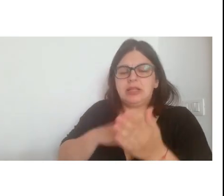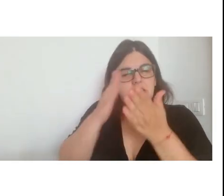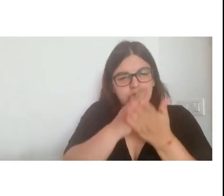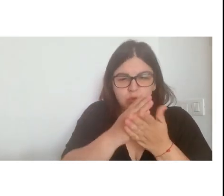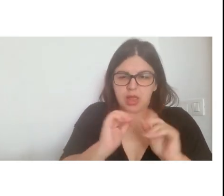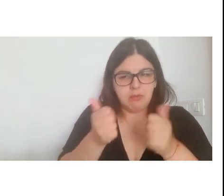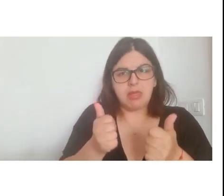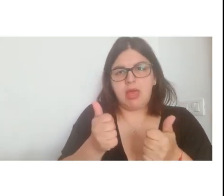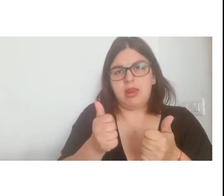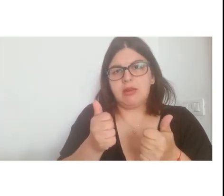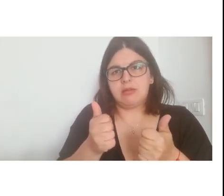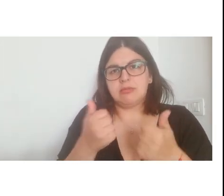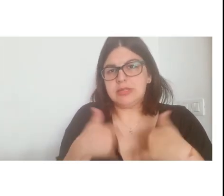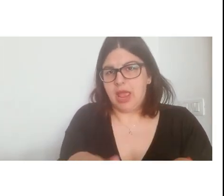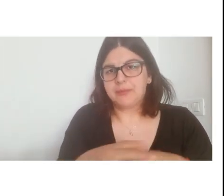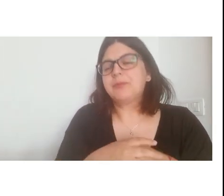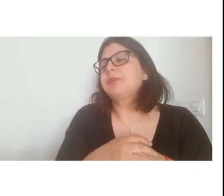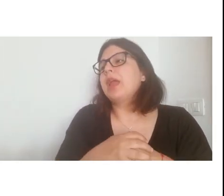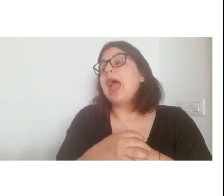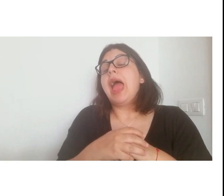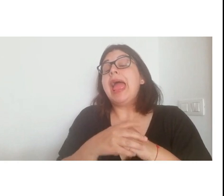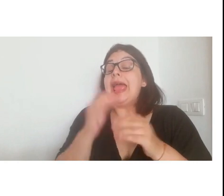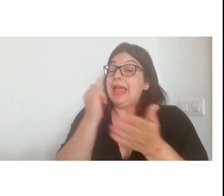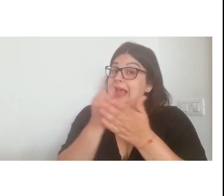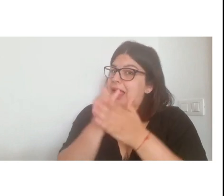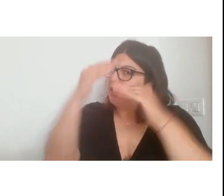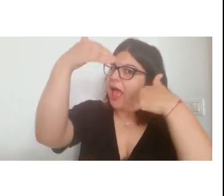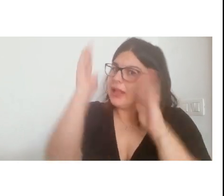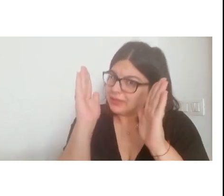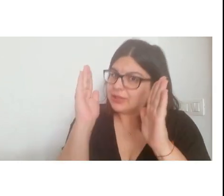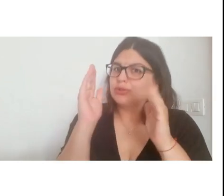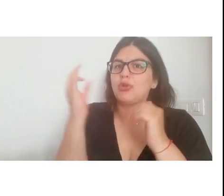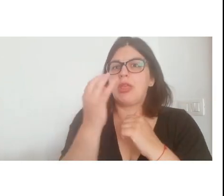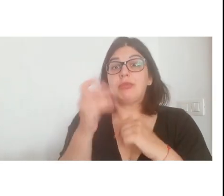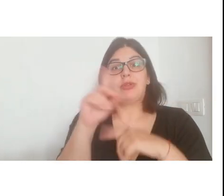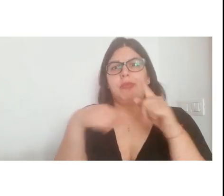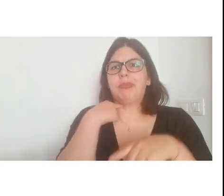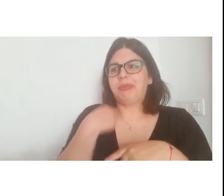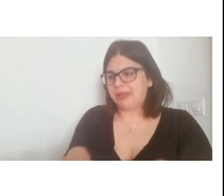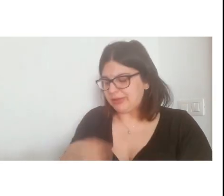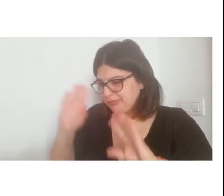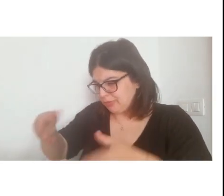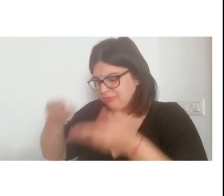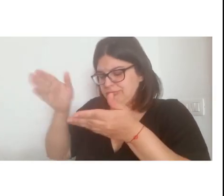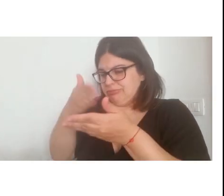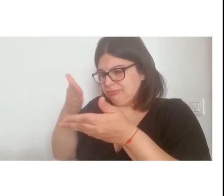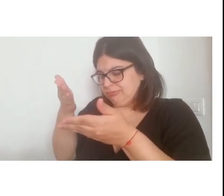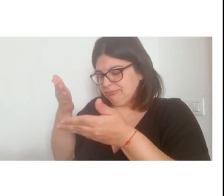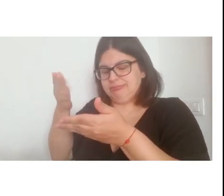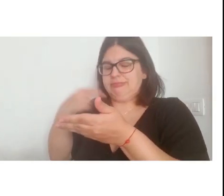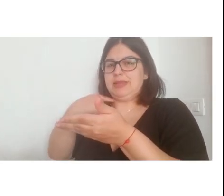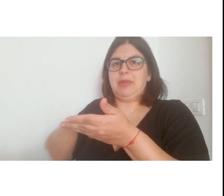estudando. Presta atención nas clases porque senón perdesche e non vas entender nada. Sobre todo en algunhas clases que hai